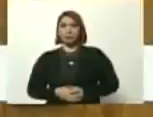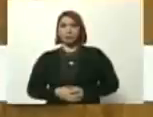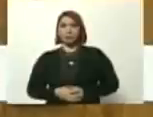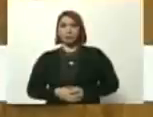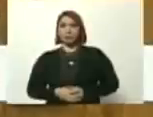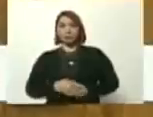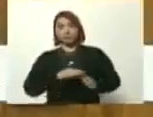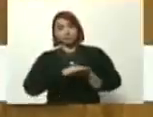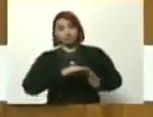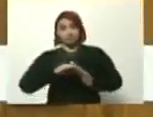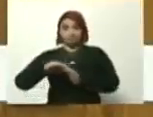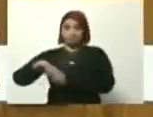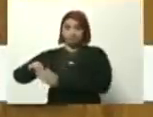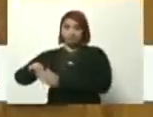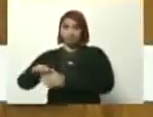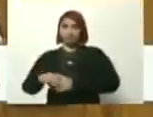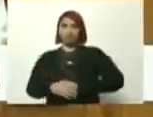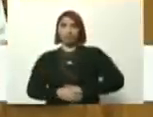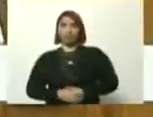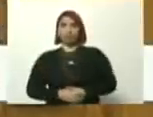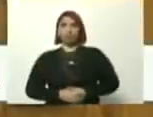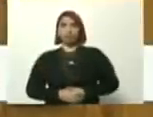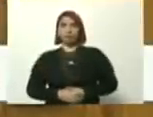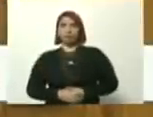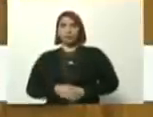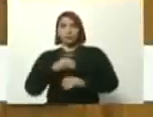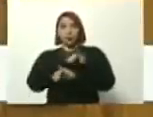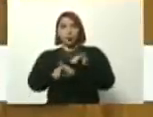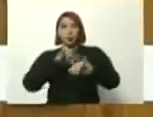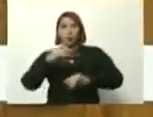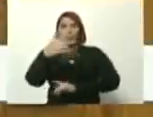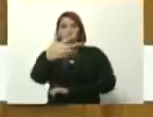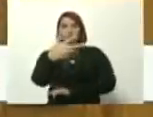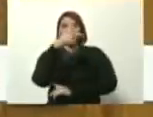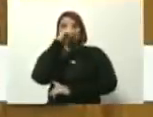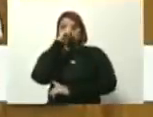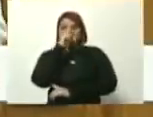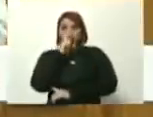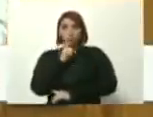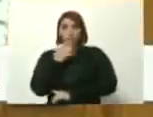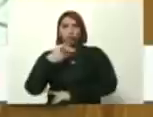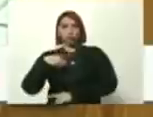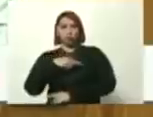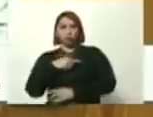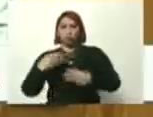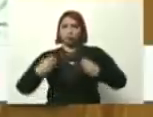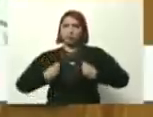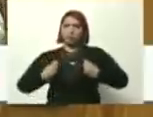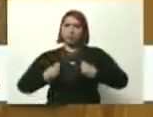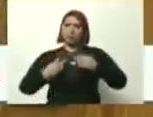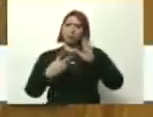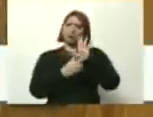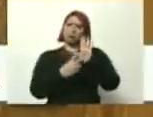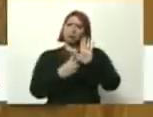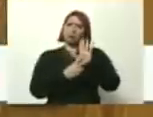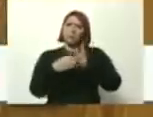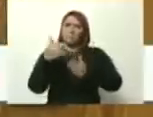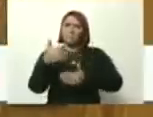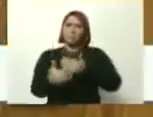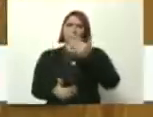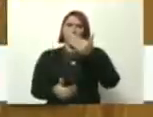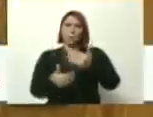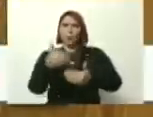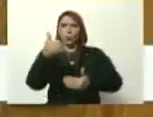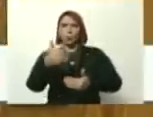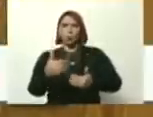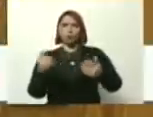Por otro lado, en los últimos 3 años estamos viviendo un verdadero proceso de transformación